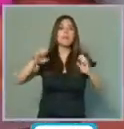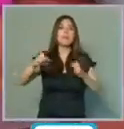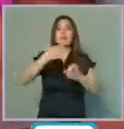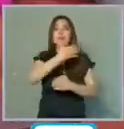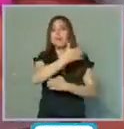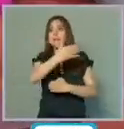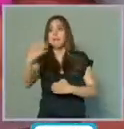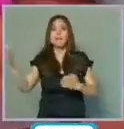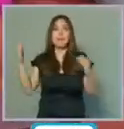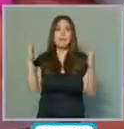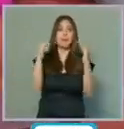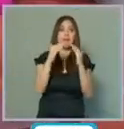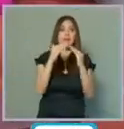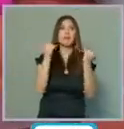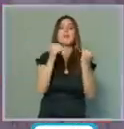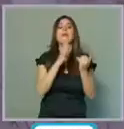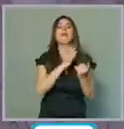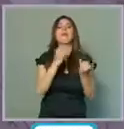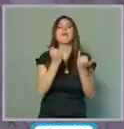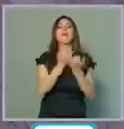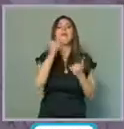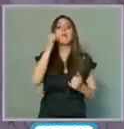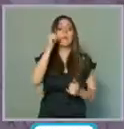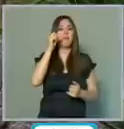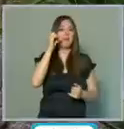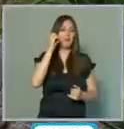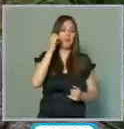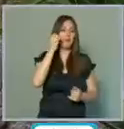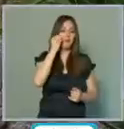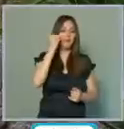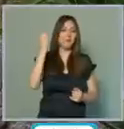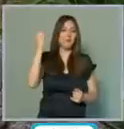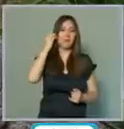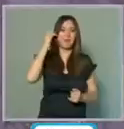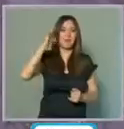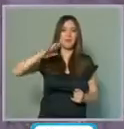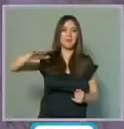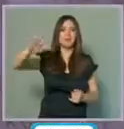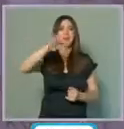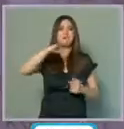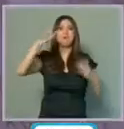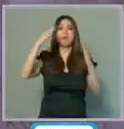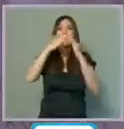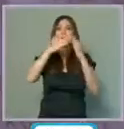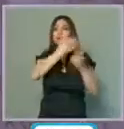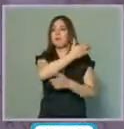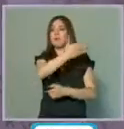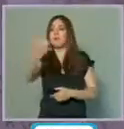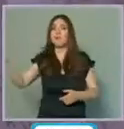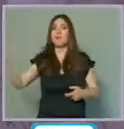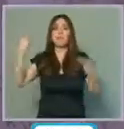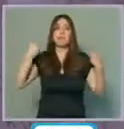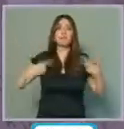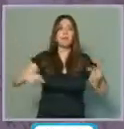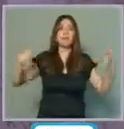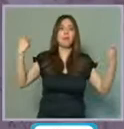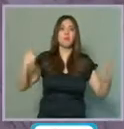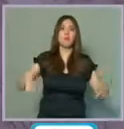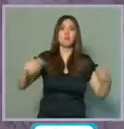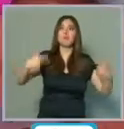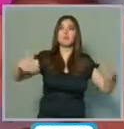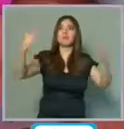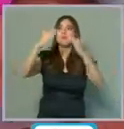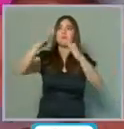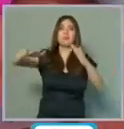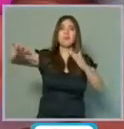el arzobispo tenía su palacio ahí de verano, la alta aristocracia tenía ahí sus palacios. Y entonces en uno de